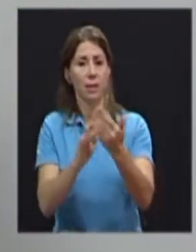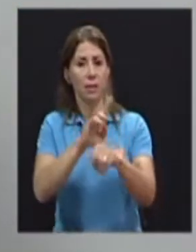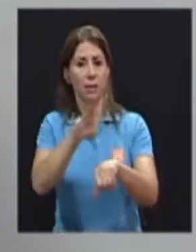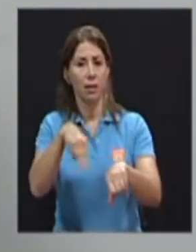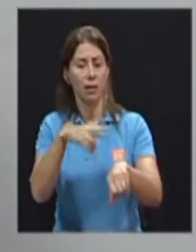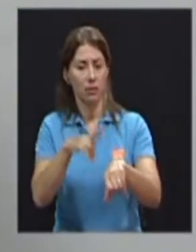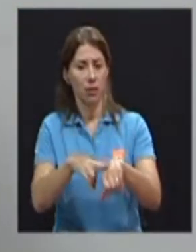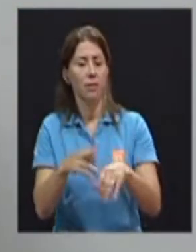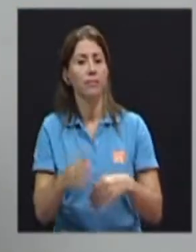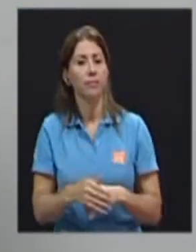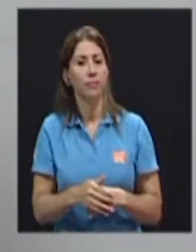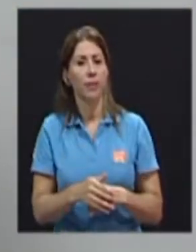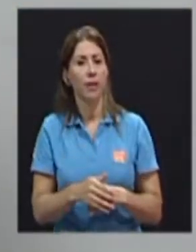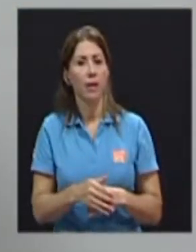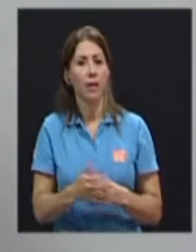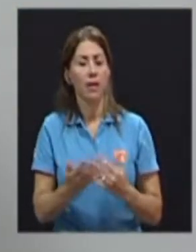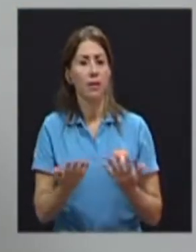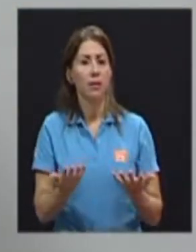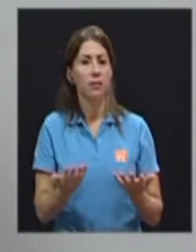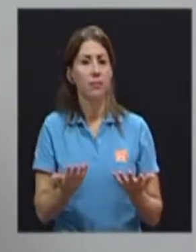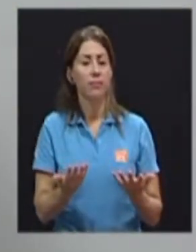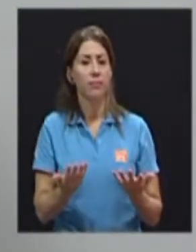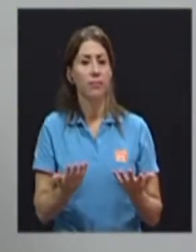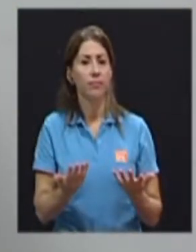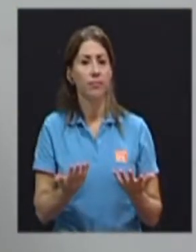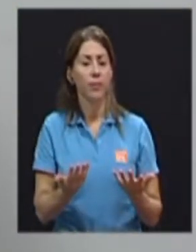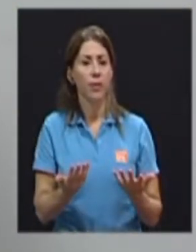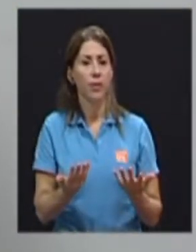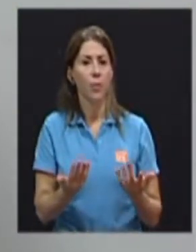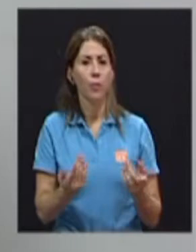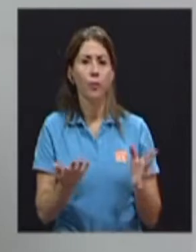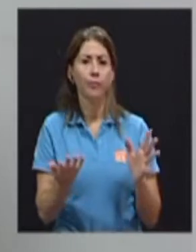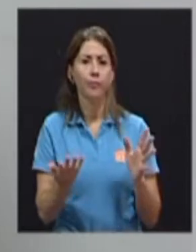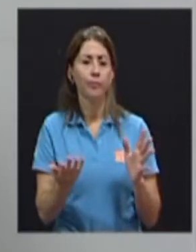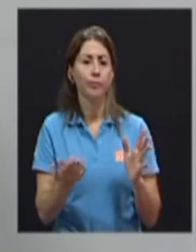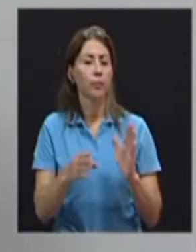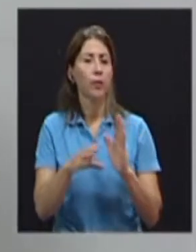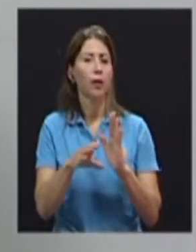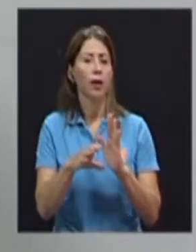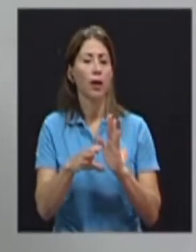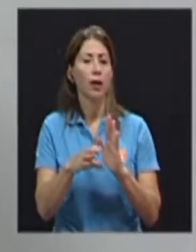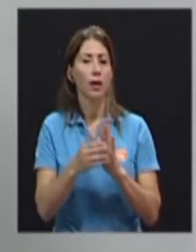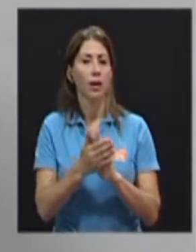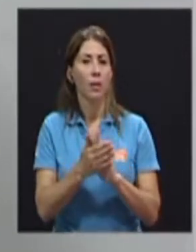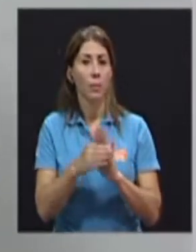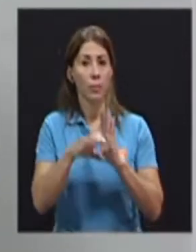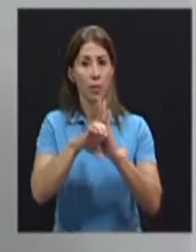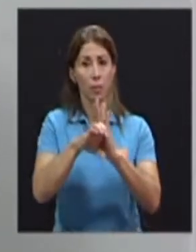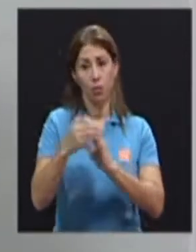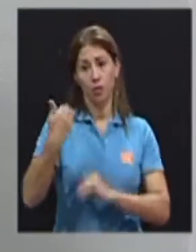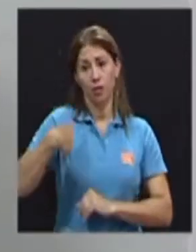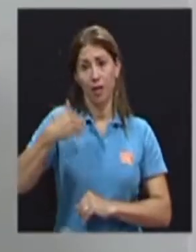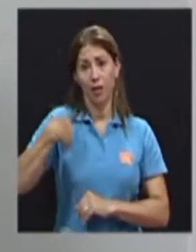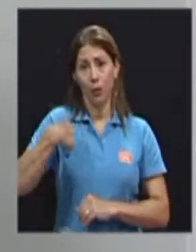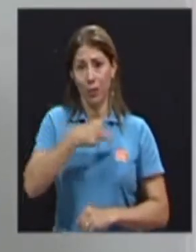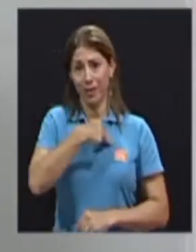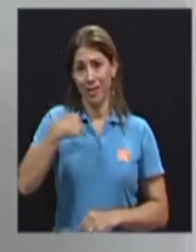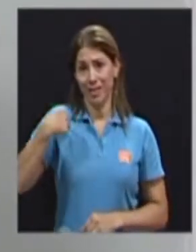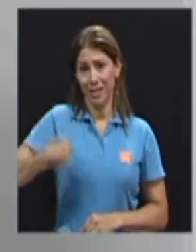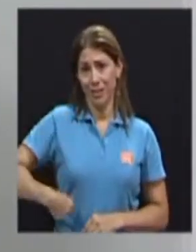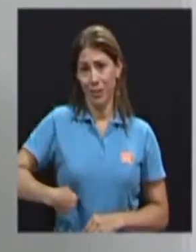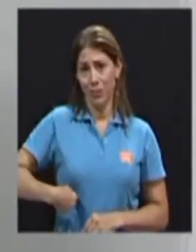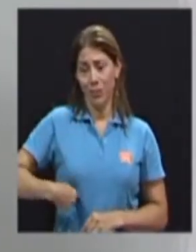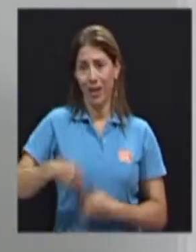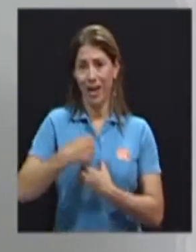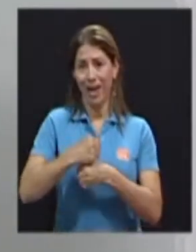cómo las distintas, un señor chino que hizo la marcha, la gran